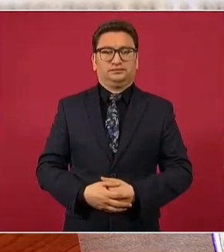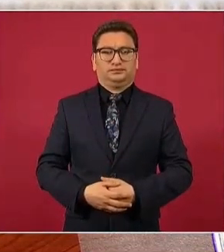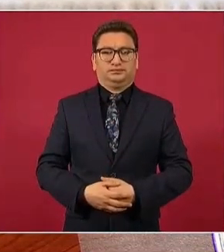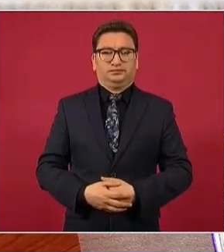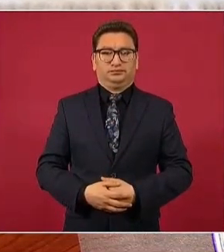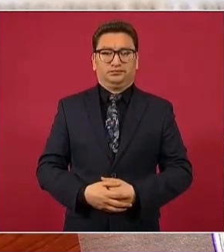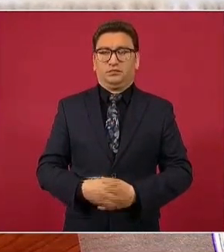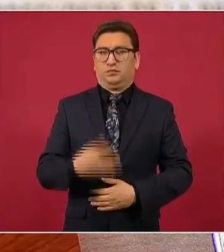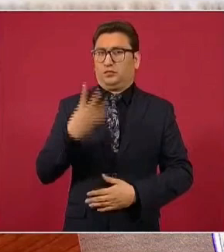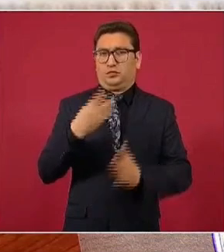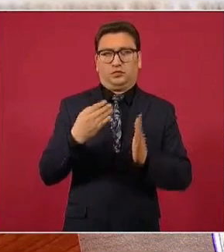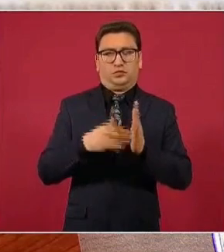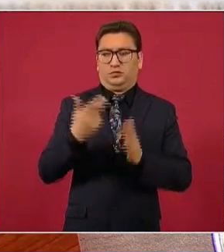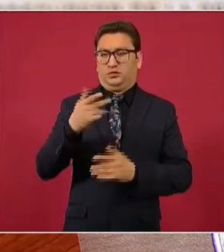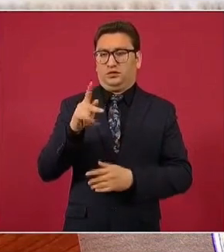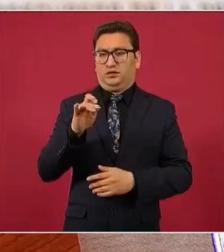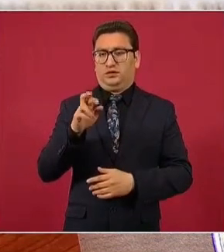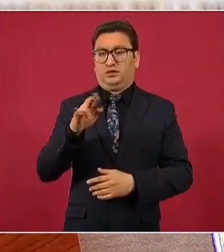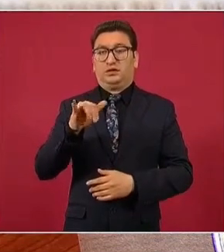las 4,000 hectáreas.